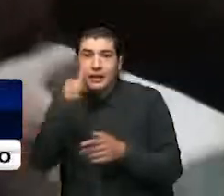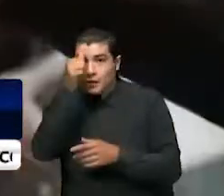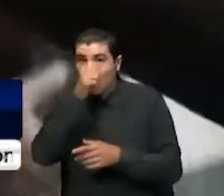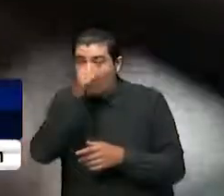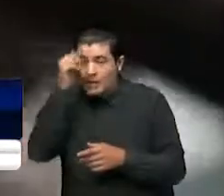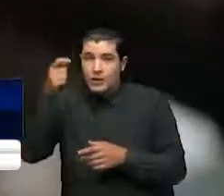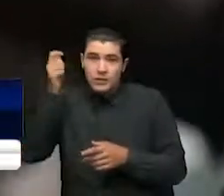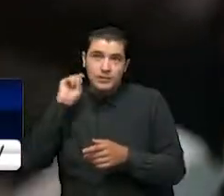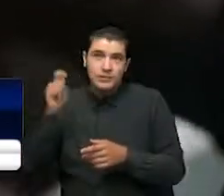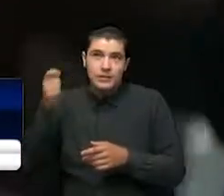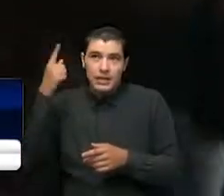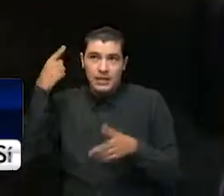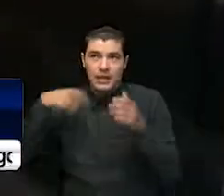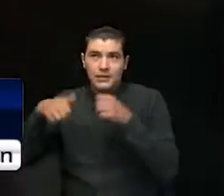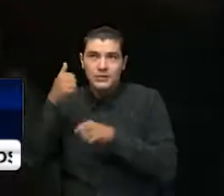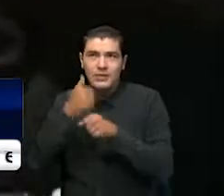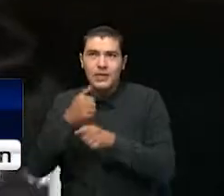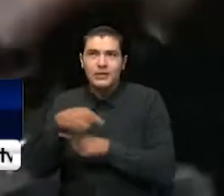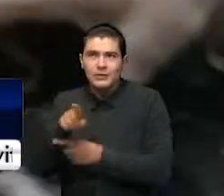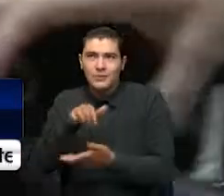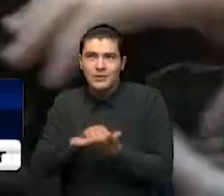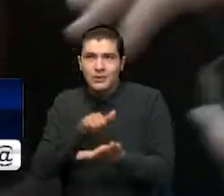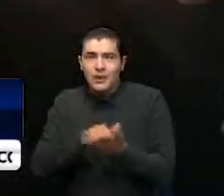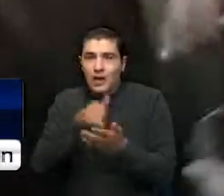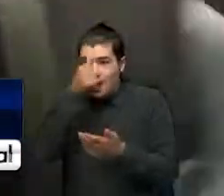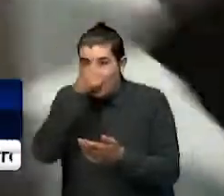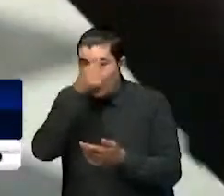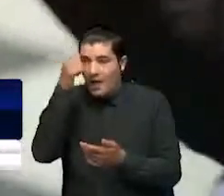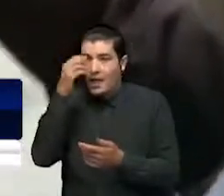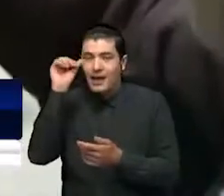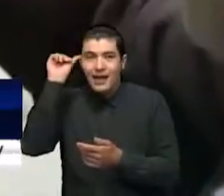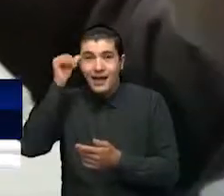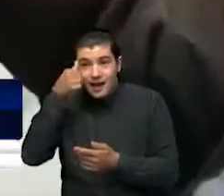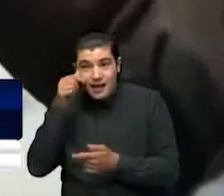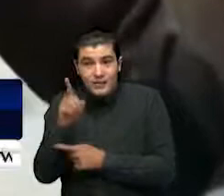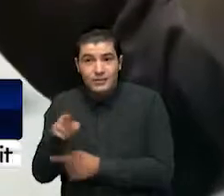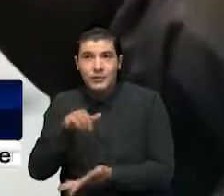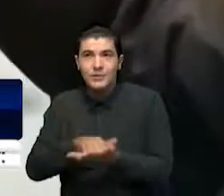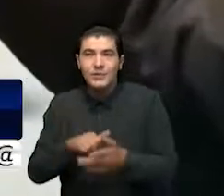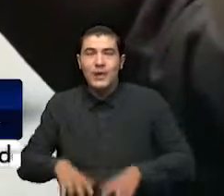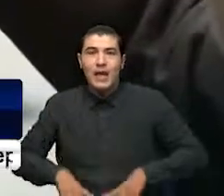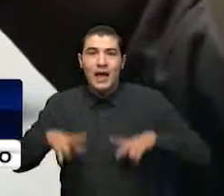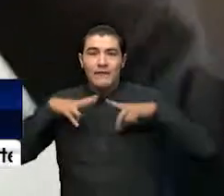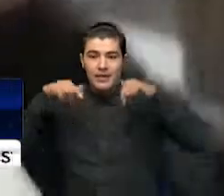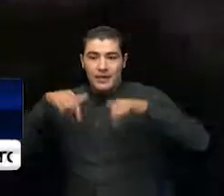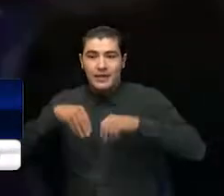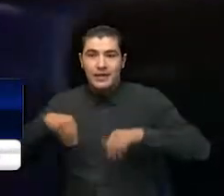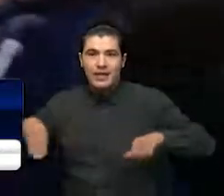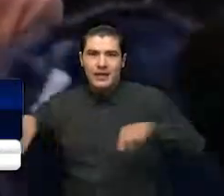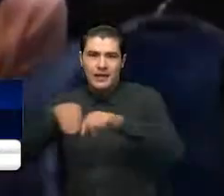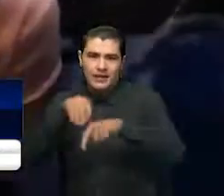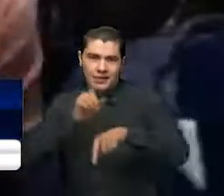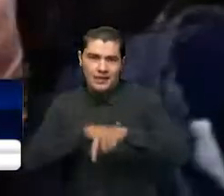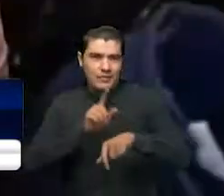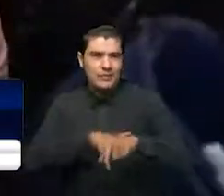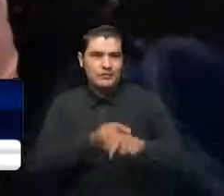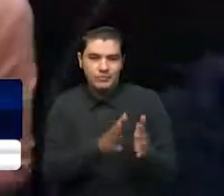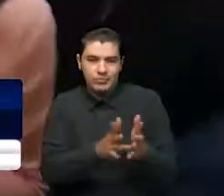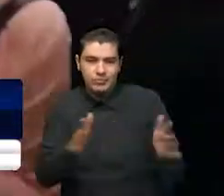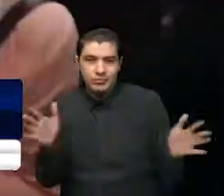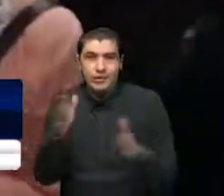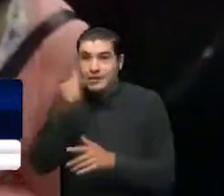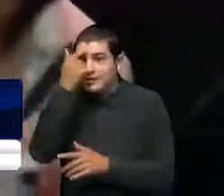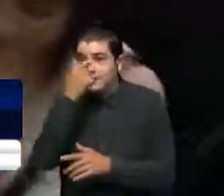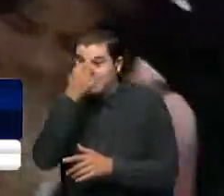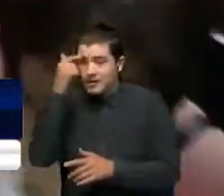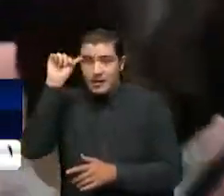Ramos del año anterior. Se imponen sobre los católicos como un recordatorio de que la vida terrenal es temporal. La imposición de las cenizas nos recuerdan que